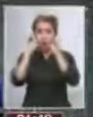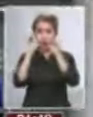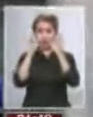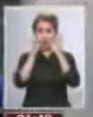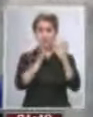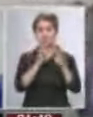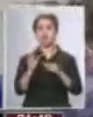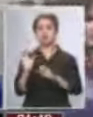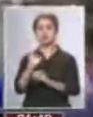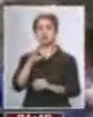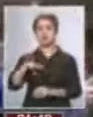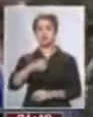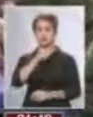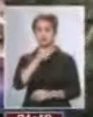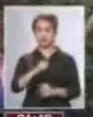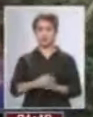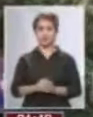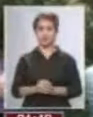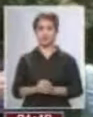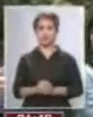Diego Sánchez, CNN Chile.